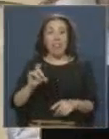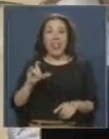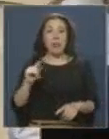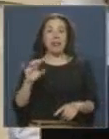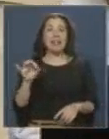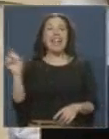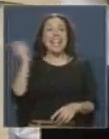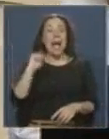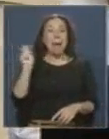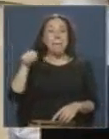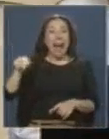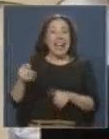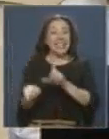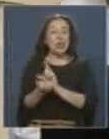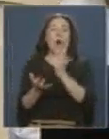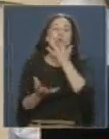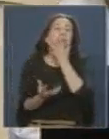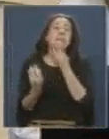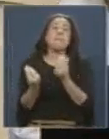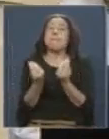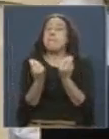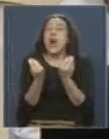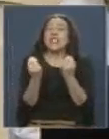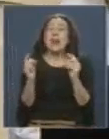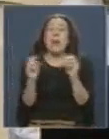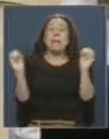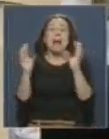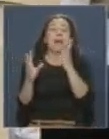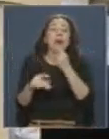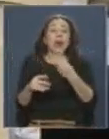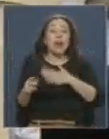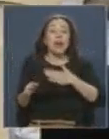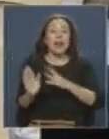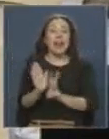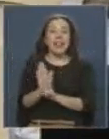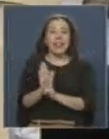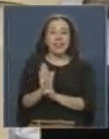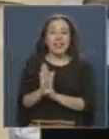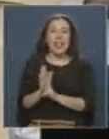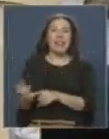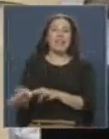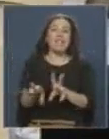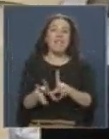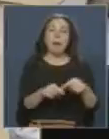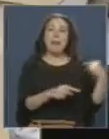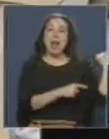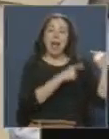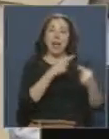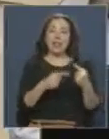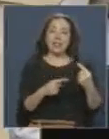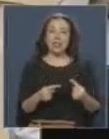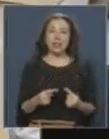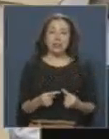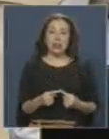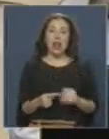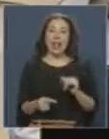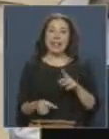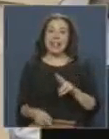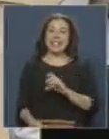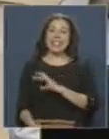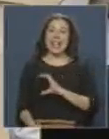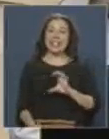tierra hermosa, es parte de nuestra identidad local, de nuestra familia, de nuestra historia. Si Interchile y Alsea no ven lo que hay